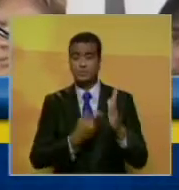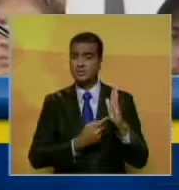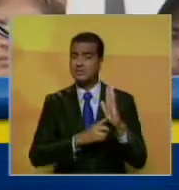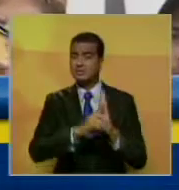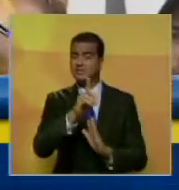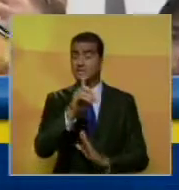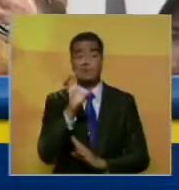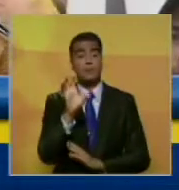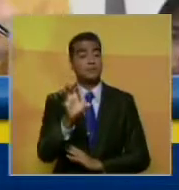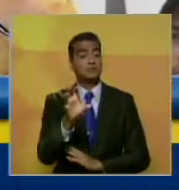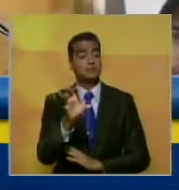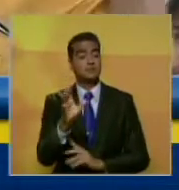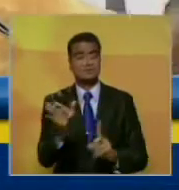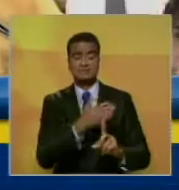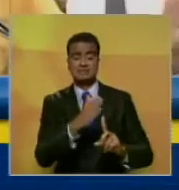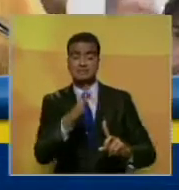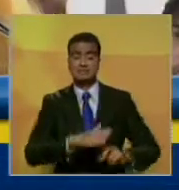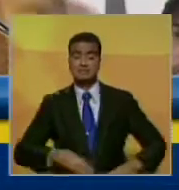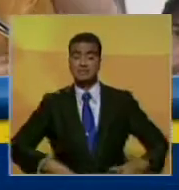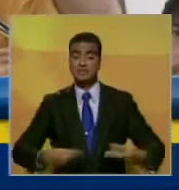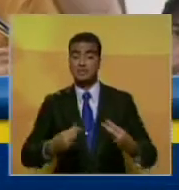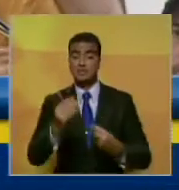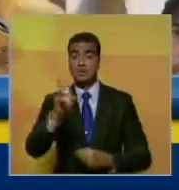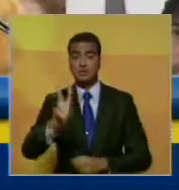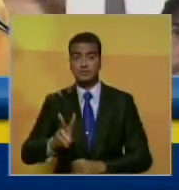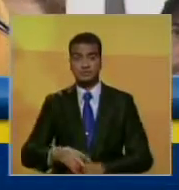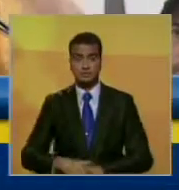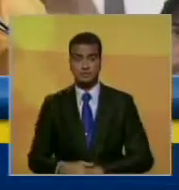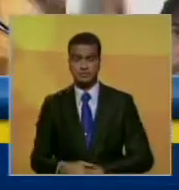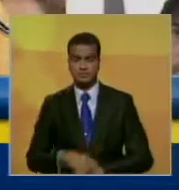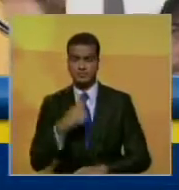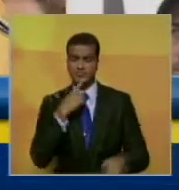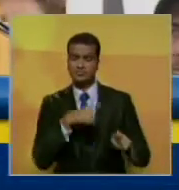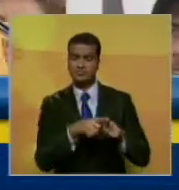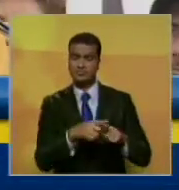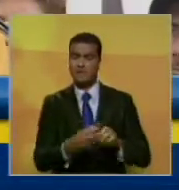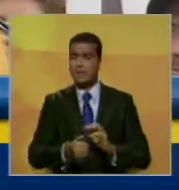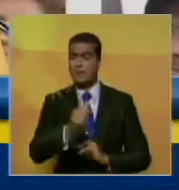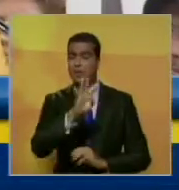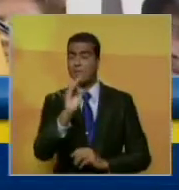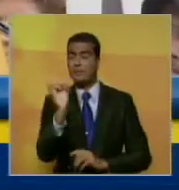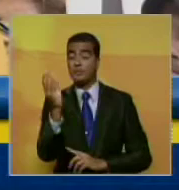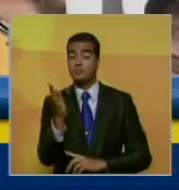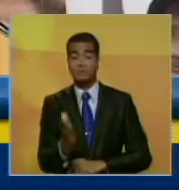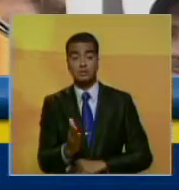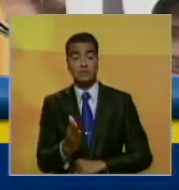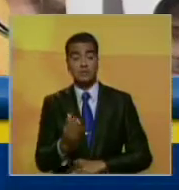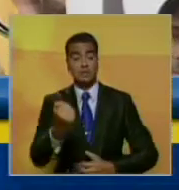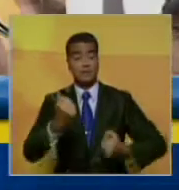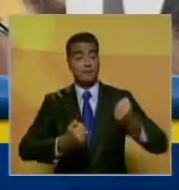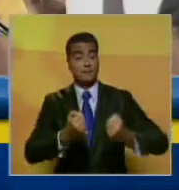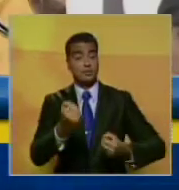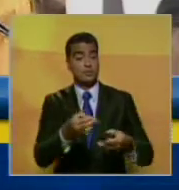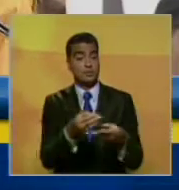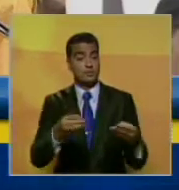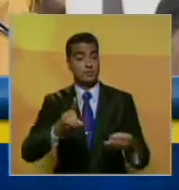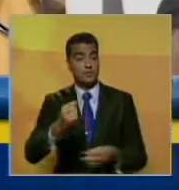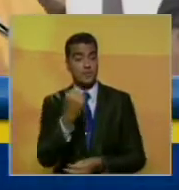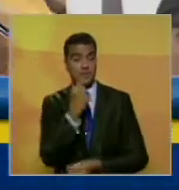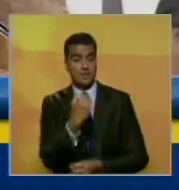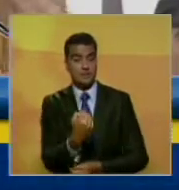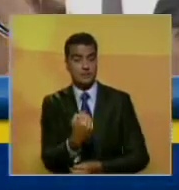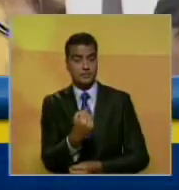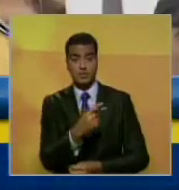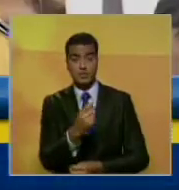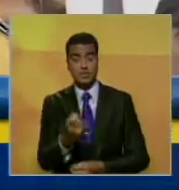creciendo en el país, golpeando el bolsillo de todos los venezolanos. Criticó el aumento del 40% en el transporte público. Dijo además que si